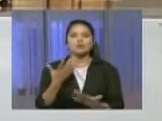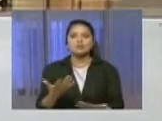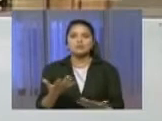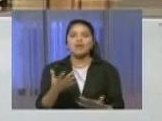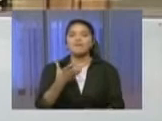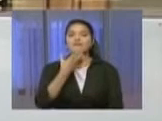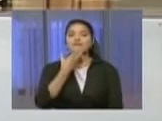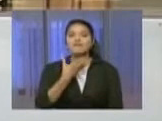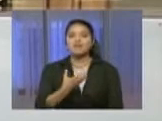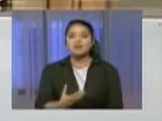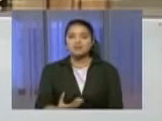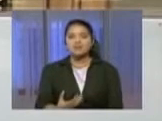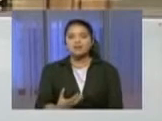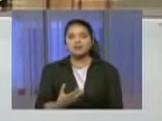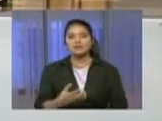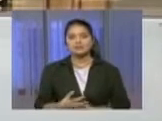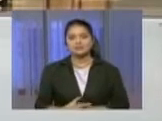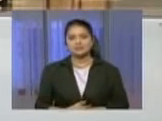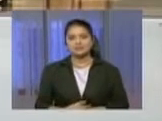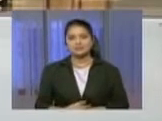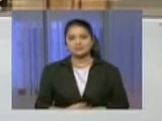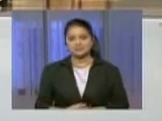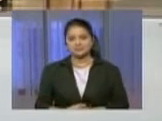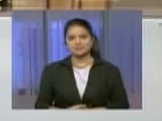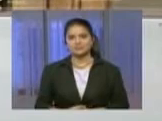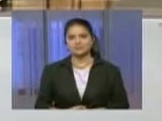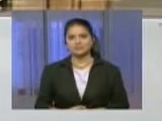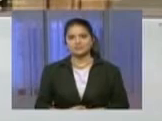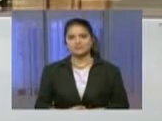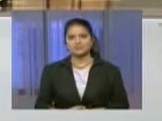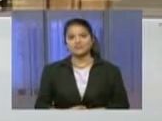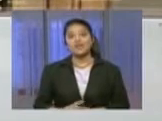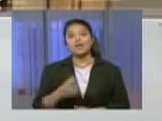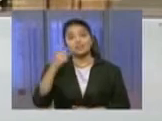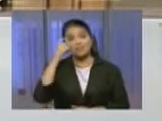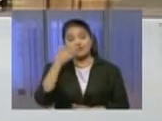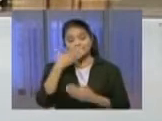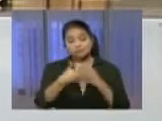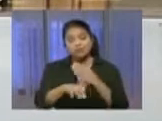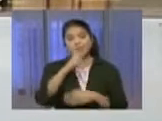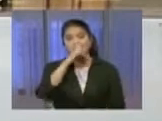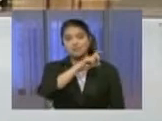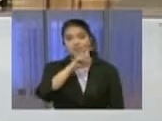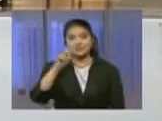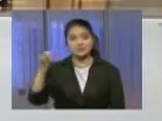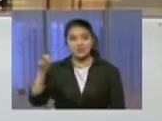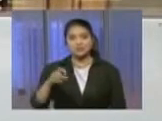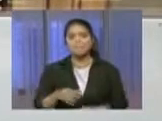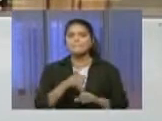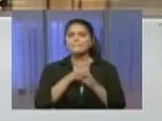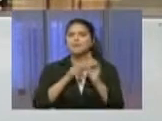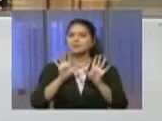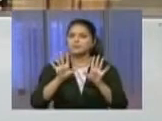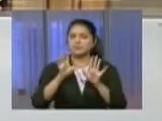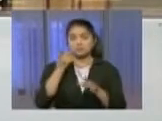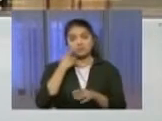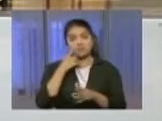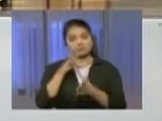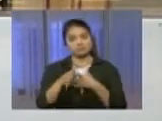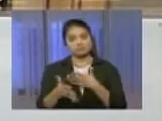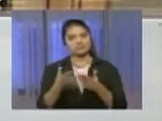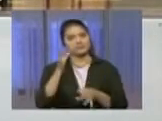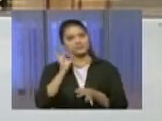Fidel Castro rus días de aniversario y precisamente fíjense lo que es la